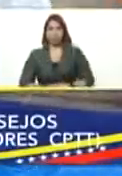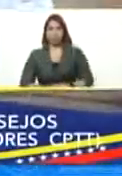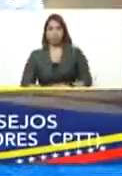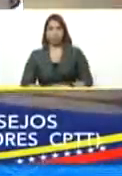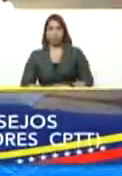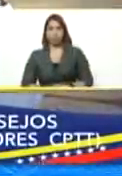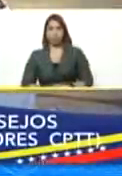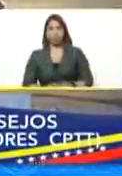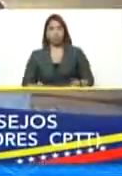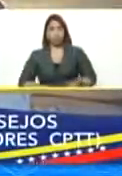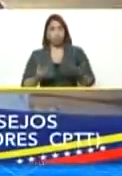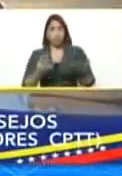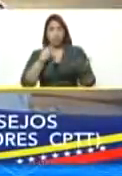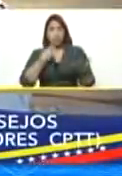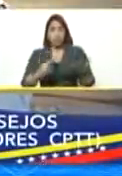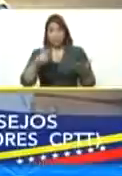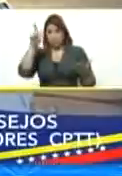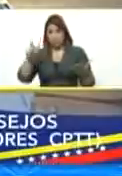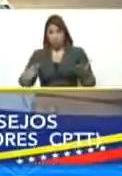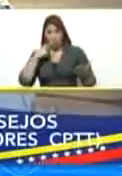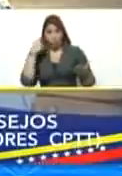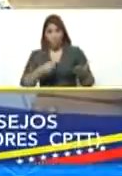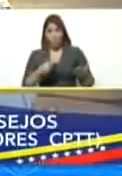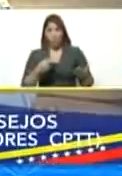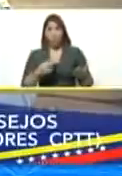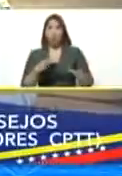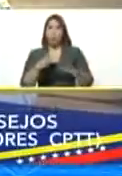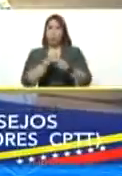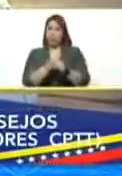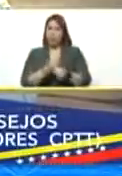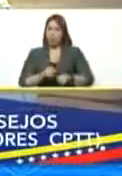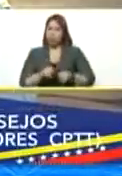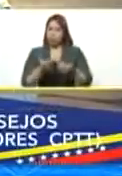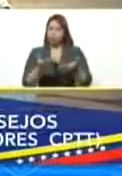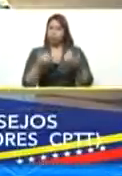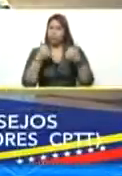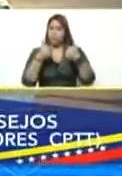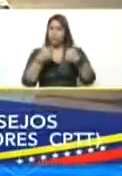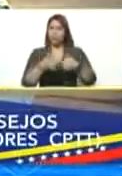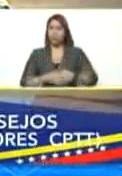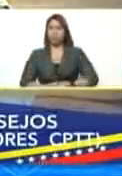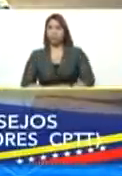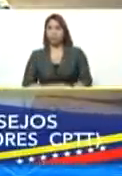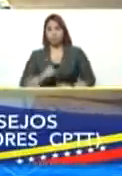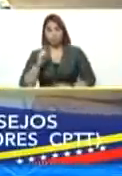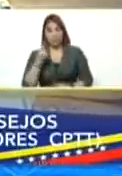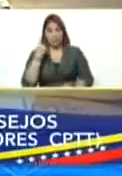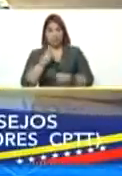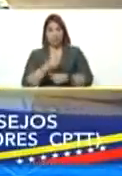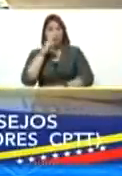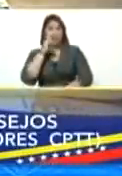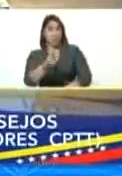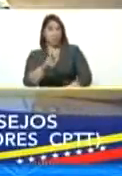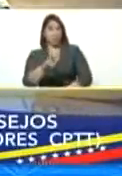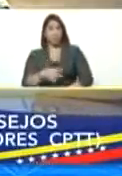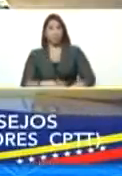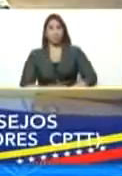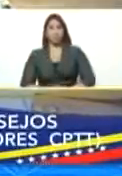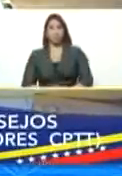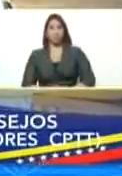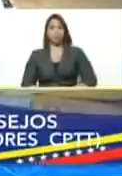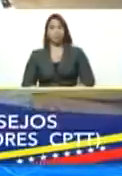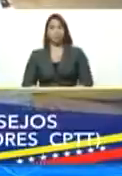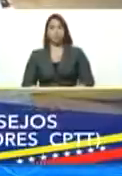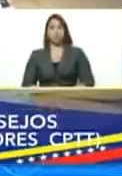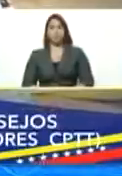Para que se dé lo que dice el coronel Mora, confío que se da bien. Lo primero que ustedes ven es,